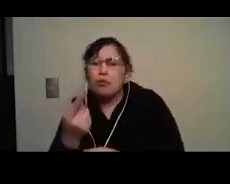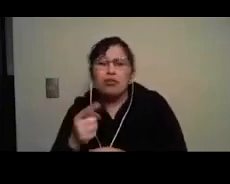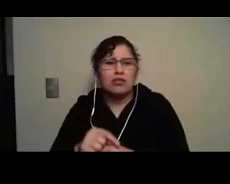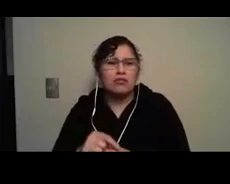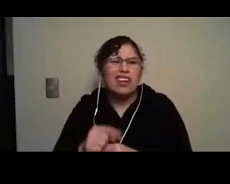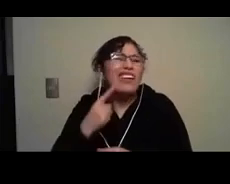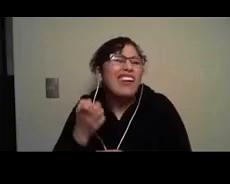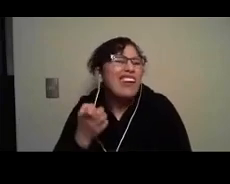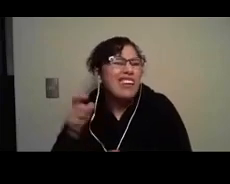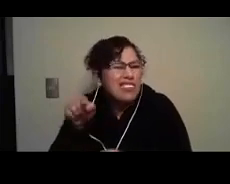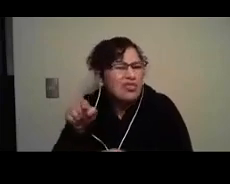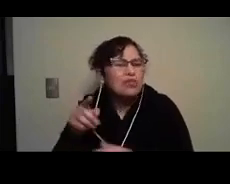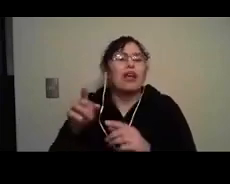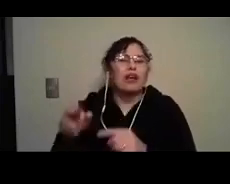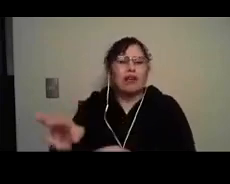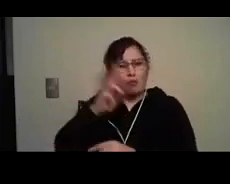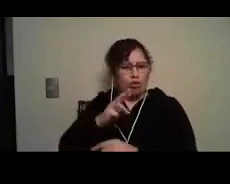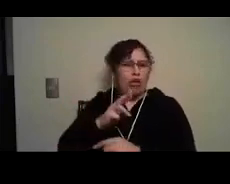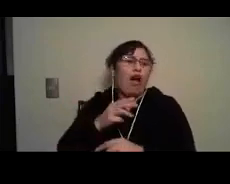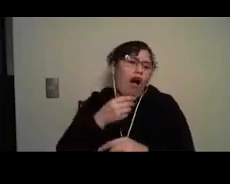¿ya? Pero